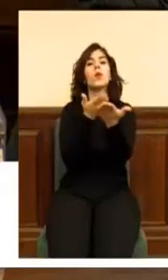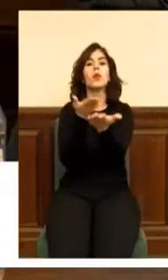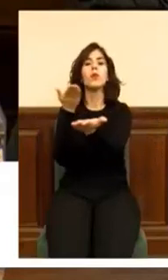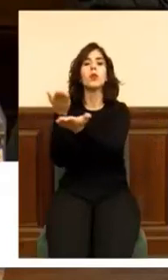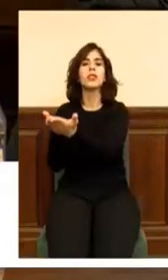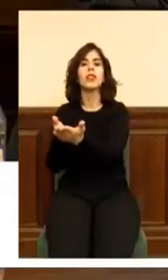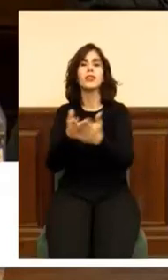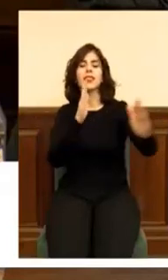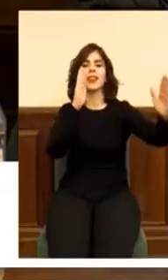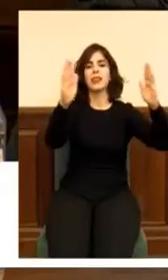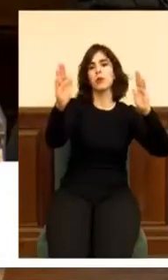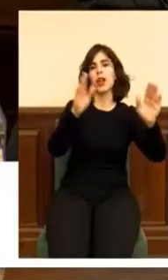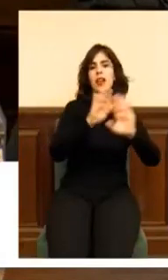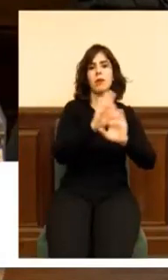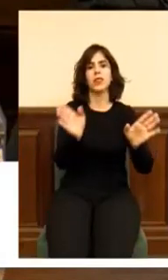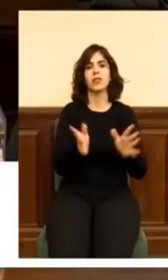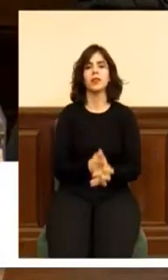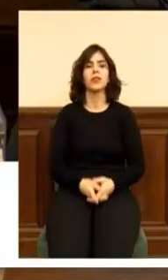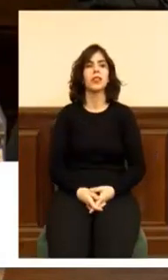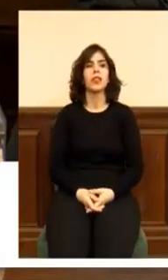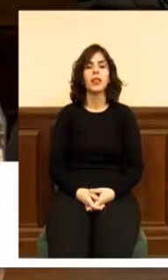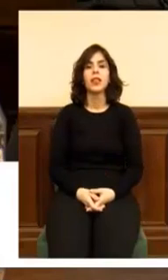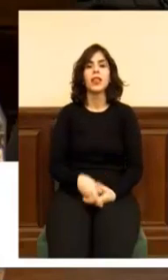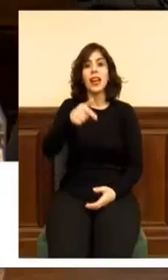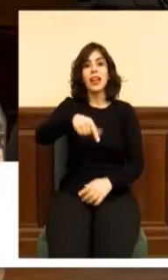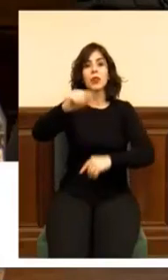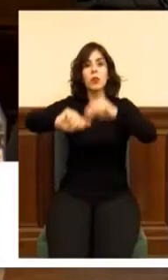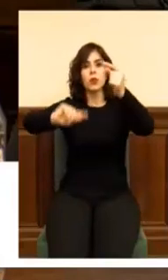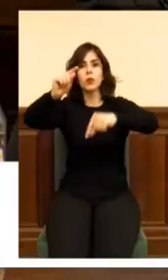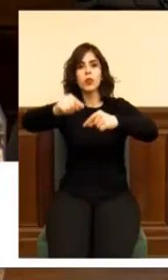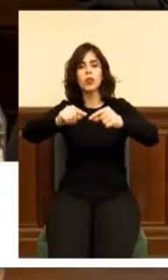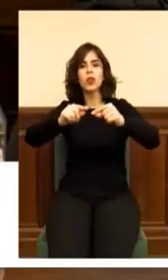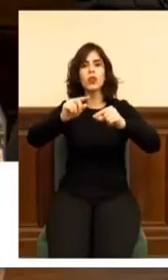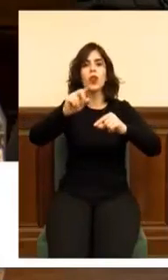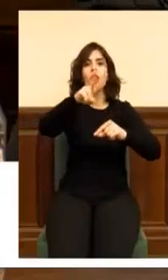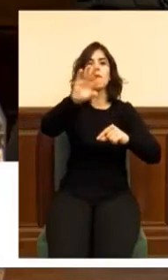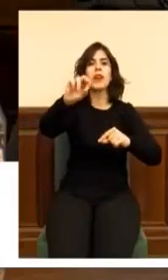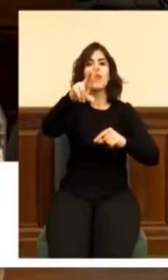marco temporal. No sucede lo mismo con estos presupuestos de